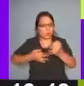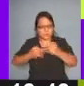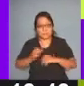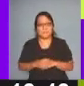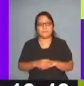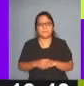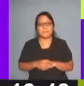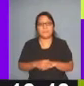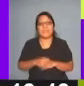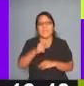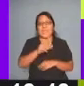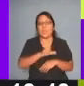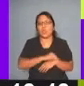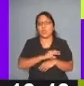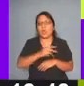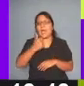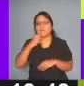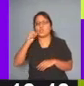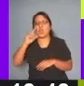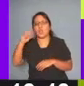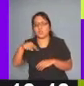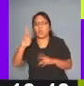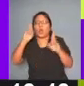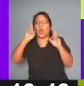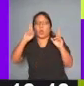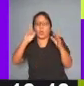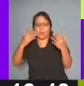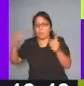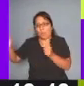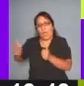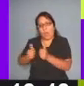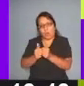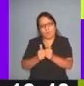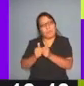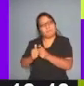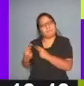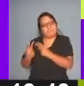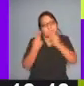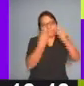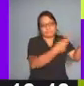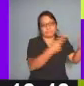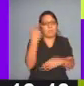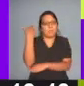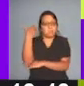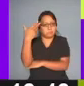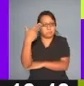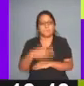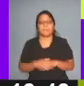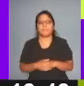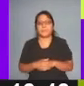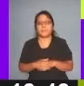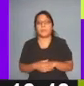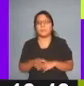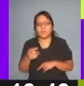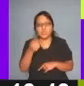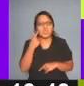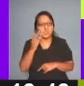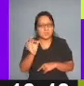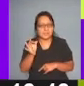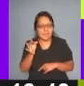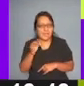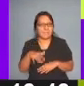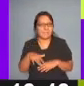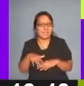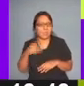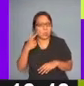el doctor Azolín. Y ojalá nos pueda acompañar también por la trascendencia y el nivel que tienen, pero eso ya